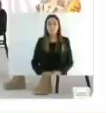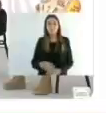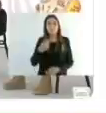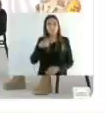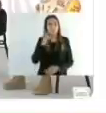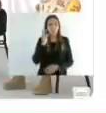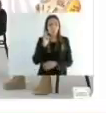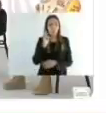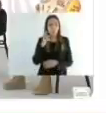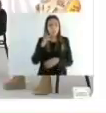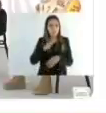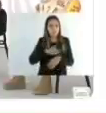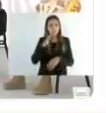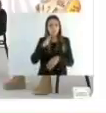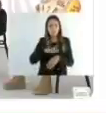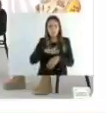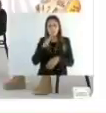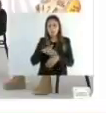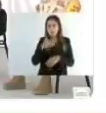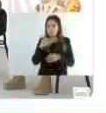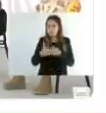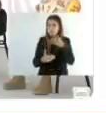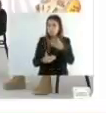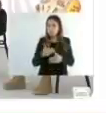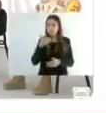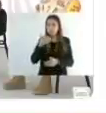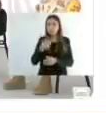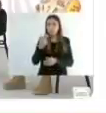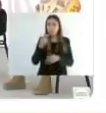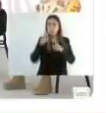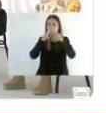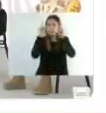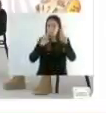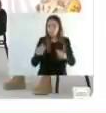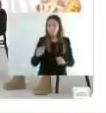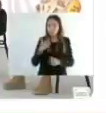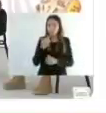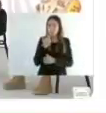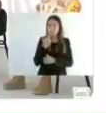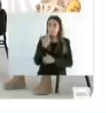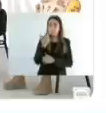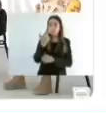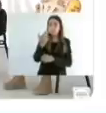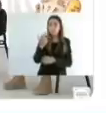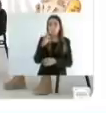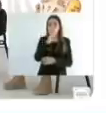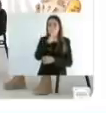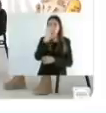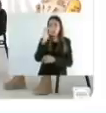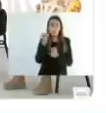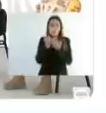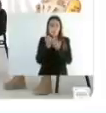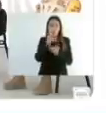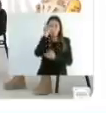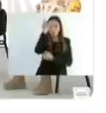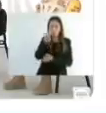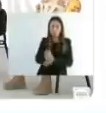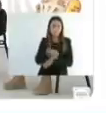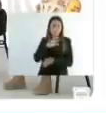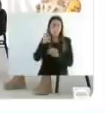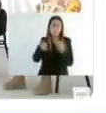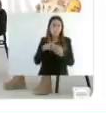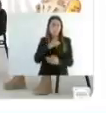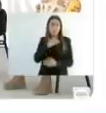conseguir más paz, más tranquilidad en Baja California, en todos los municipios.